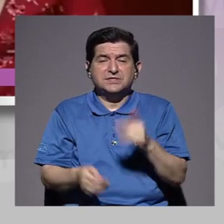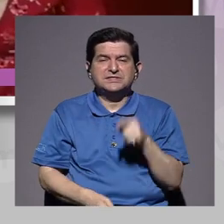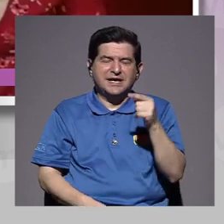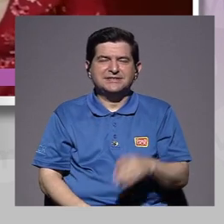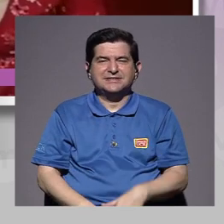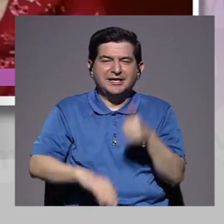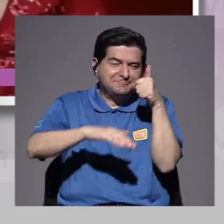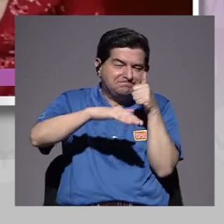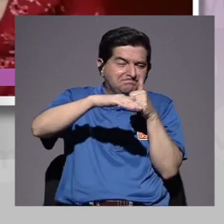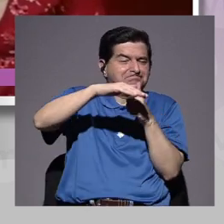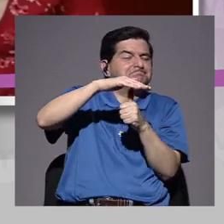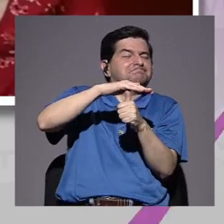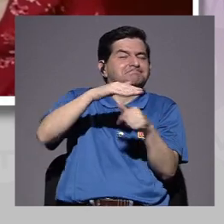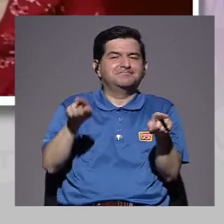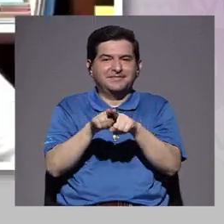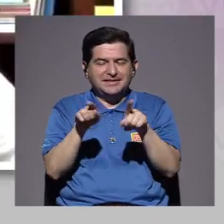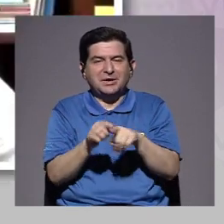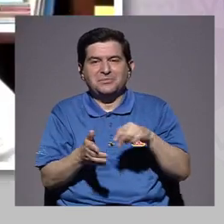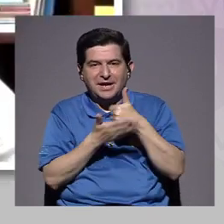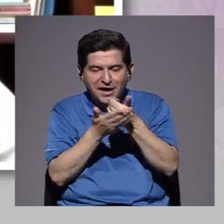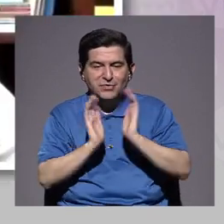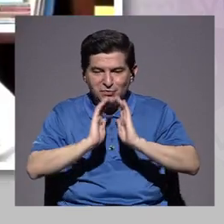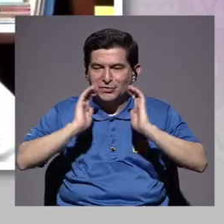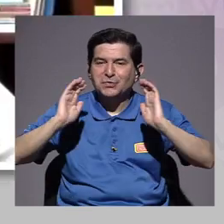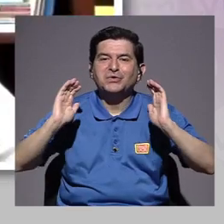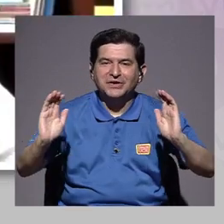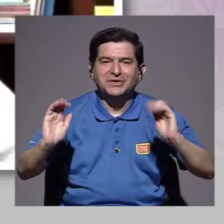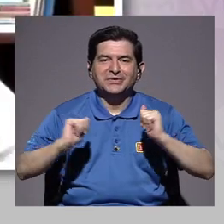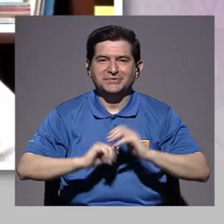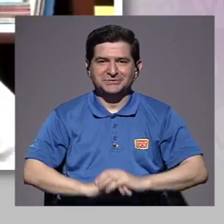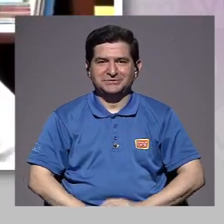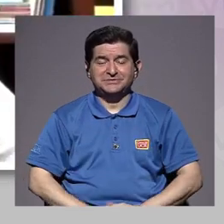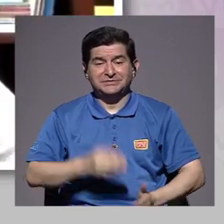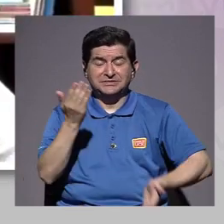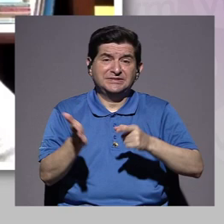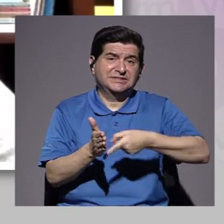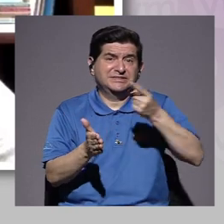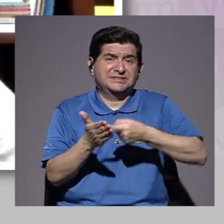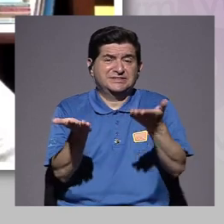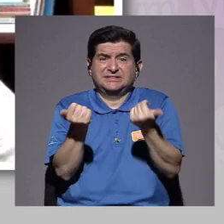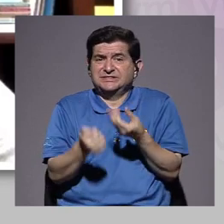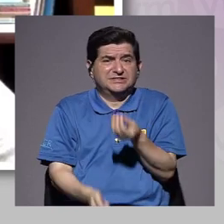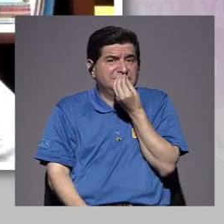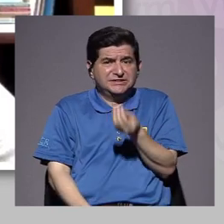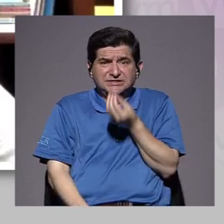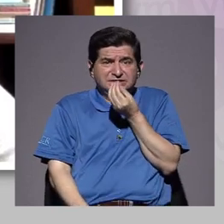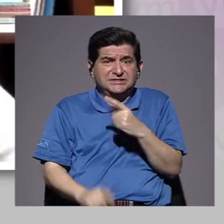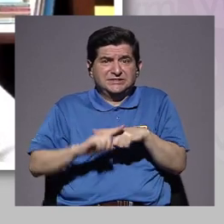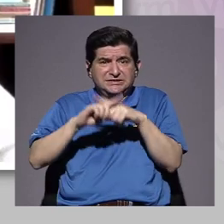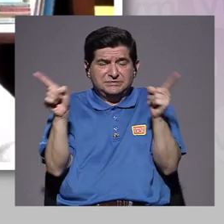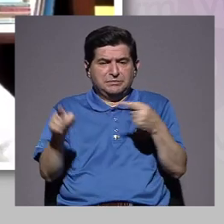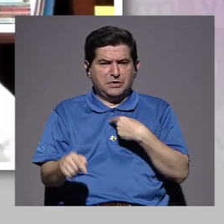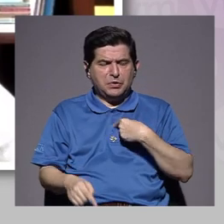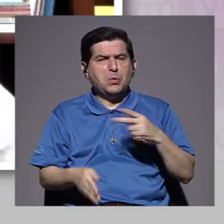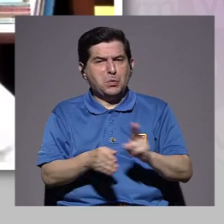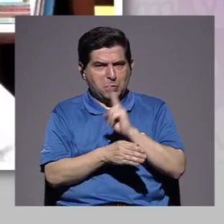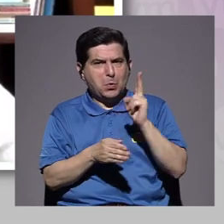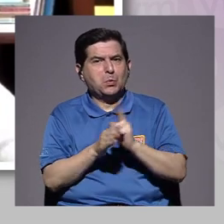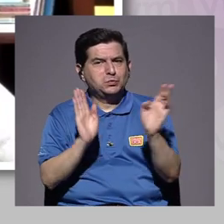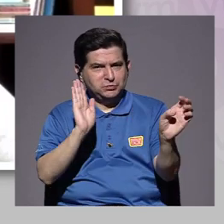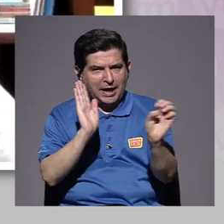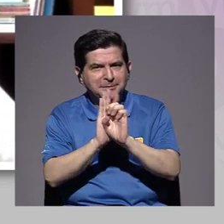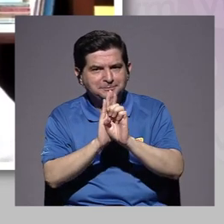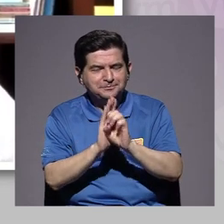que los enmascaran. También sirve mucho para los niños que tal vez a veces no quieran comer, pero entonces uno utiliza,